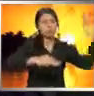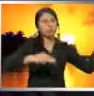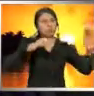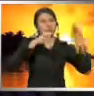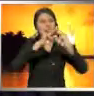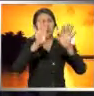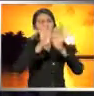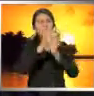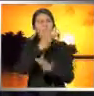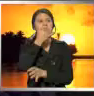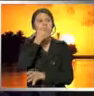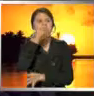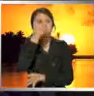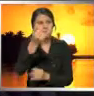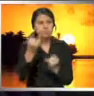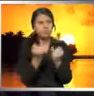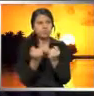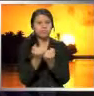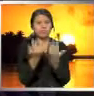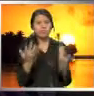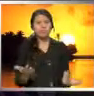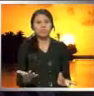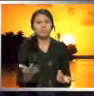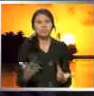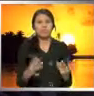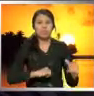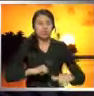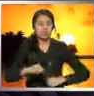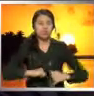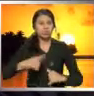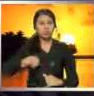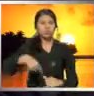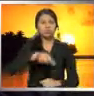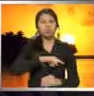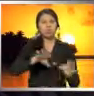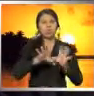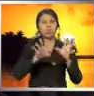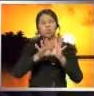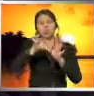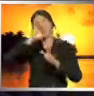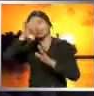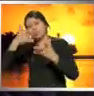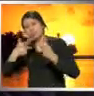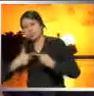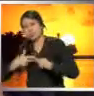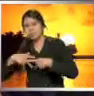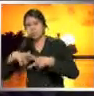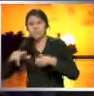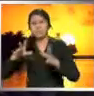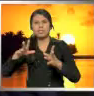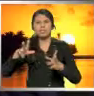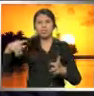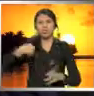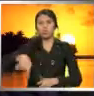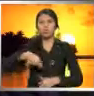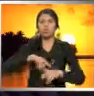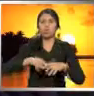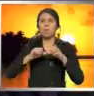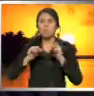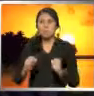de equivocarnos en nuestra actuación con respecto a las y los demás. Es decir, tenemos serios problemas